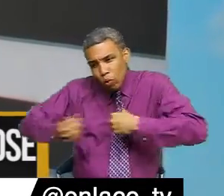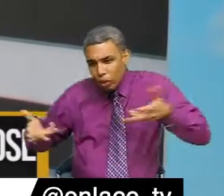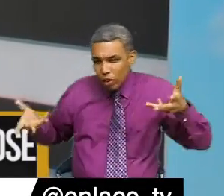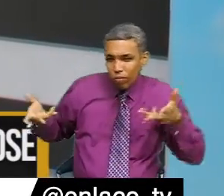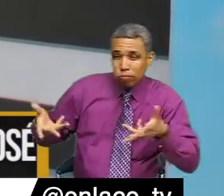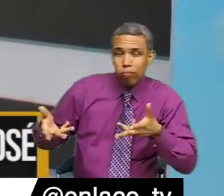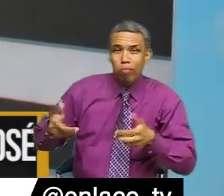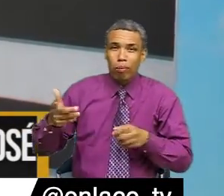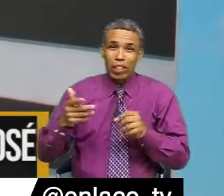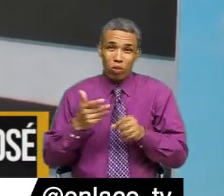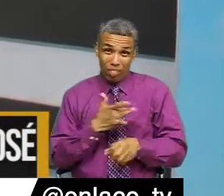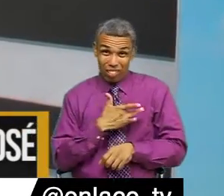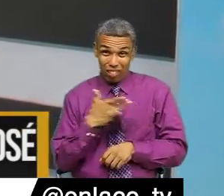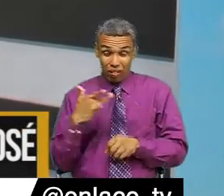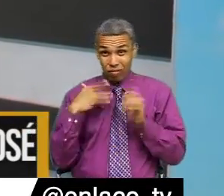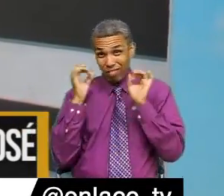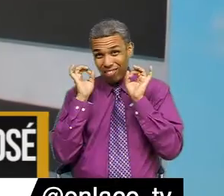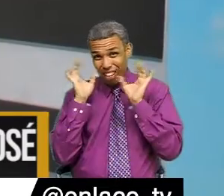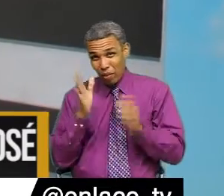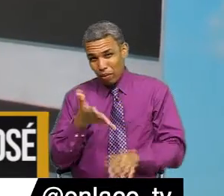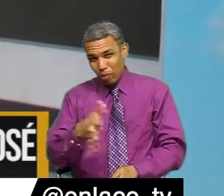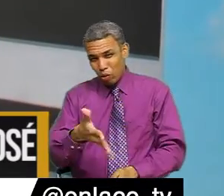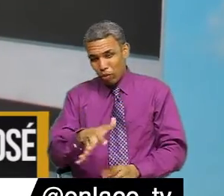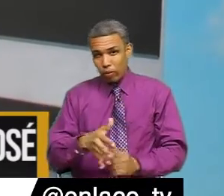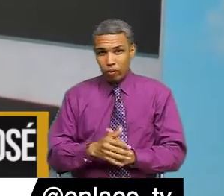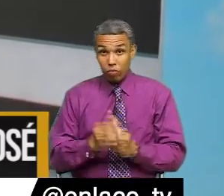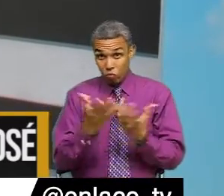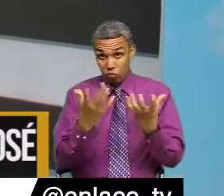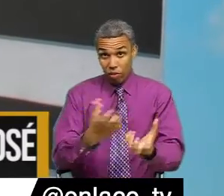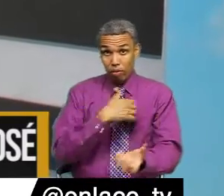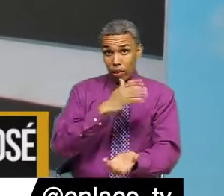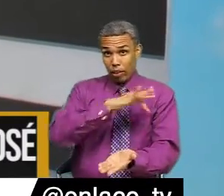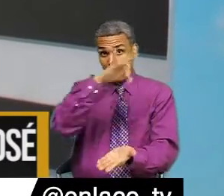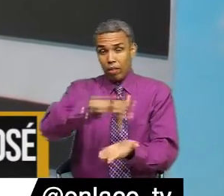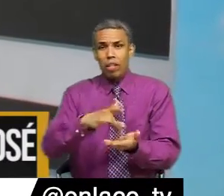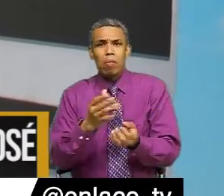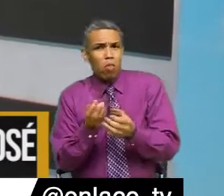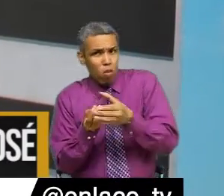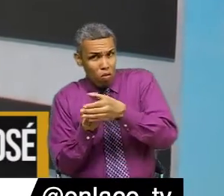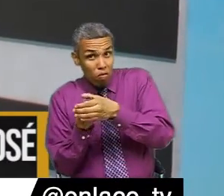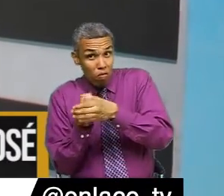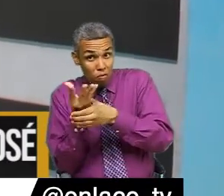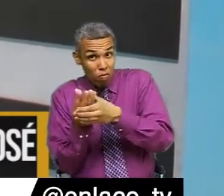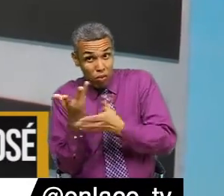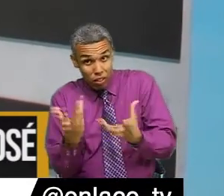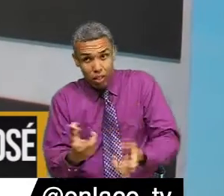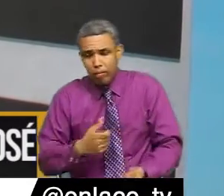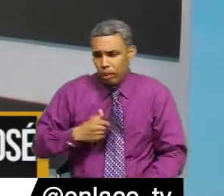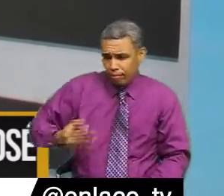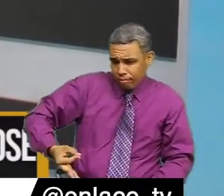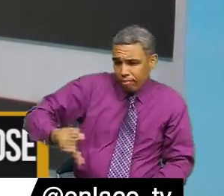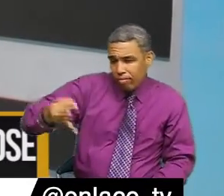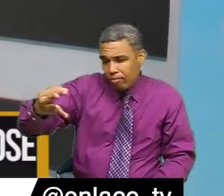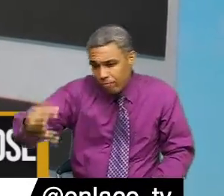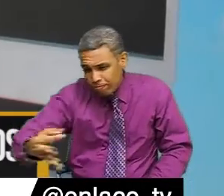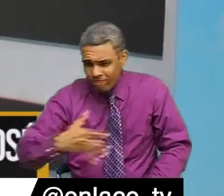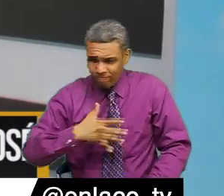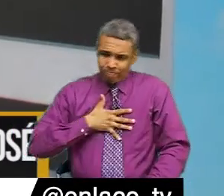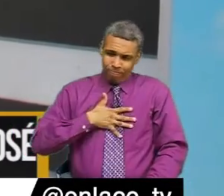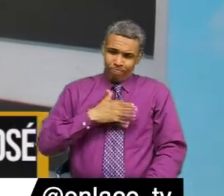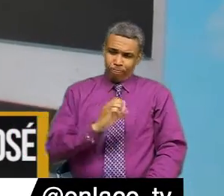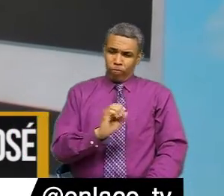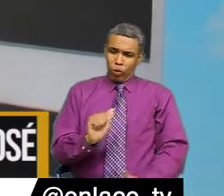es para que lleguen hasta aquí los barranqueños que deseen hacerlo, dejen una flor en representación y en acompañamiento a esta familia